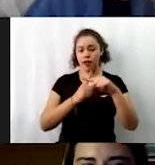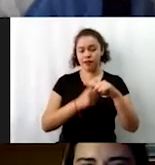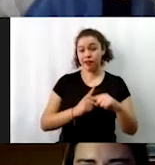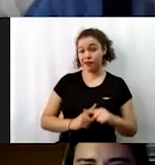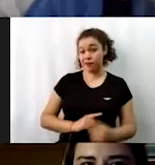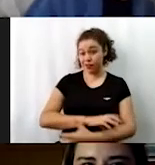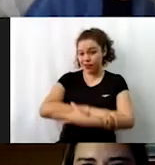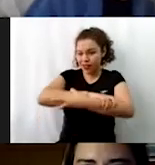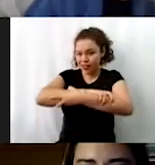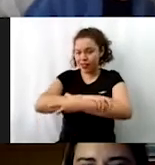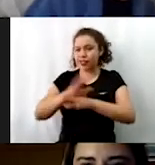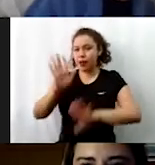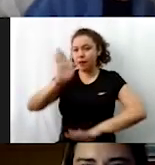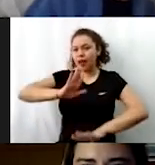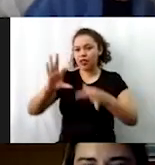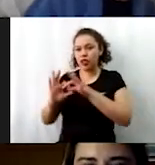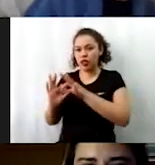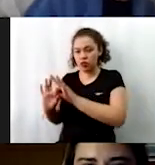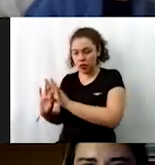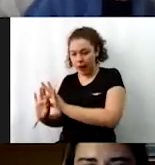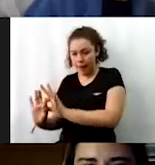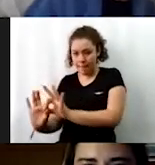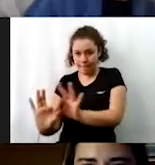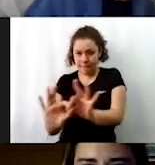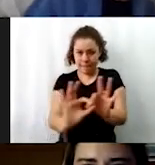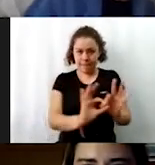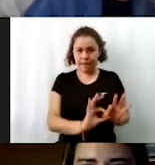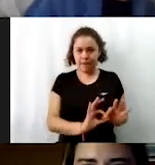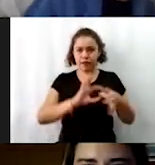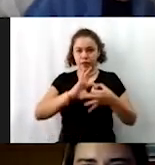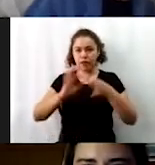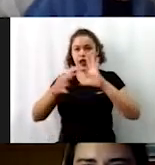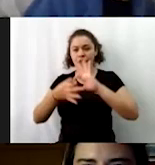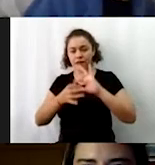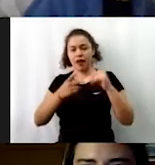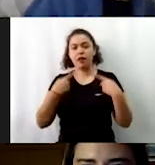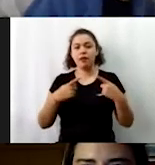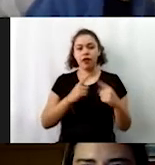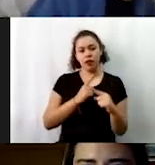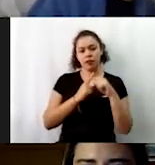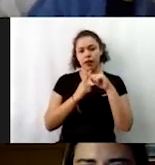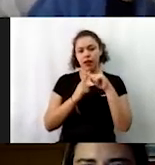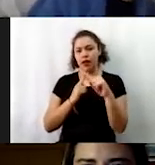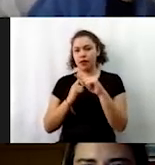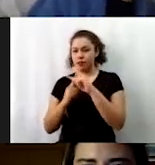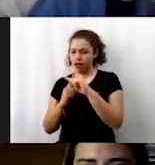cadena finalmente, ¿no? Es una cadena en donde se van sumando otras,